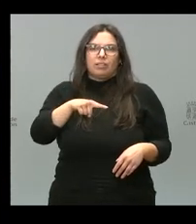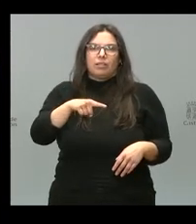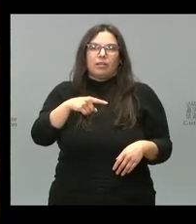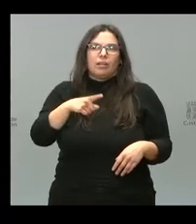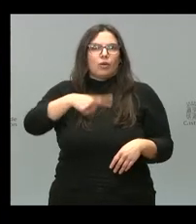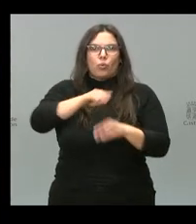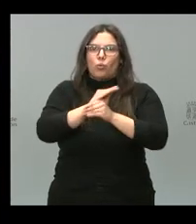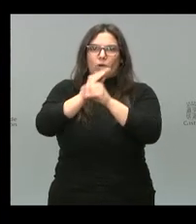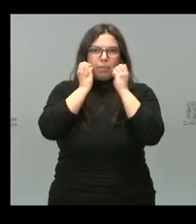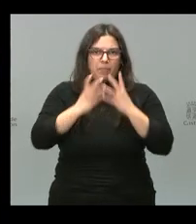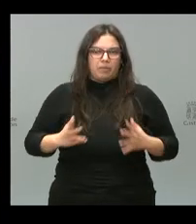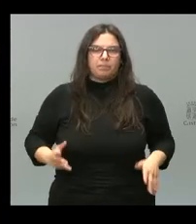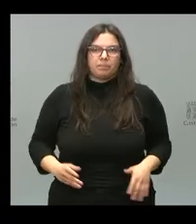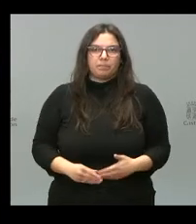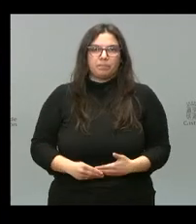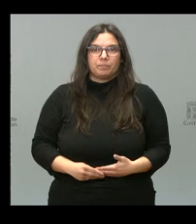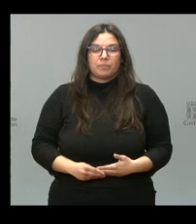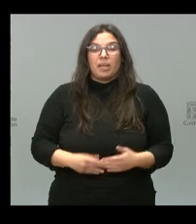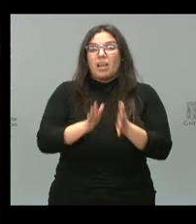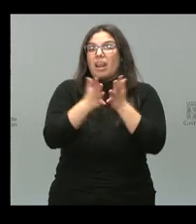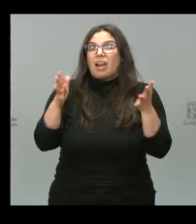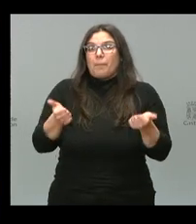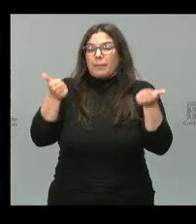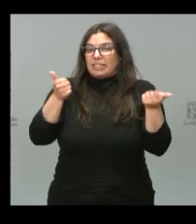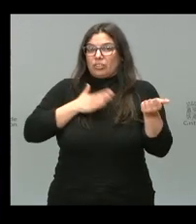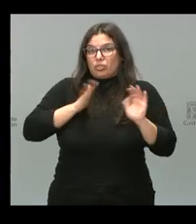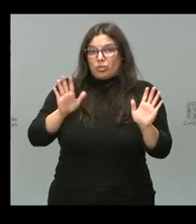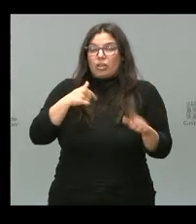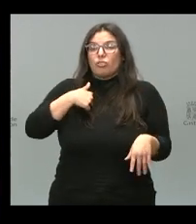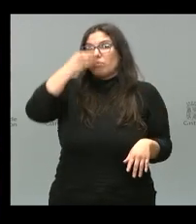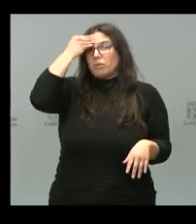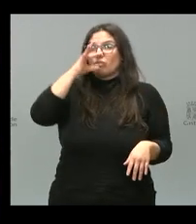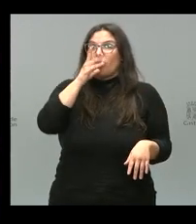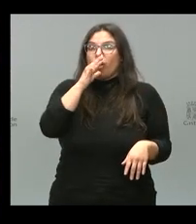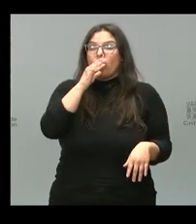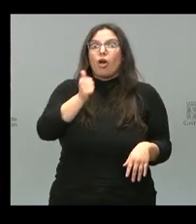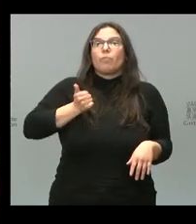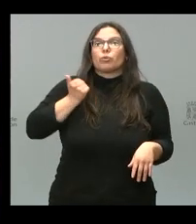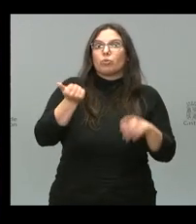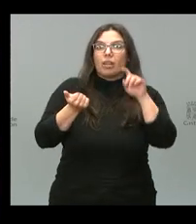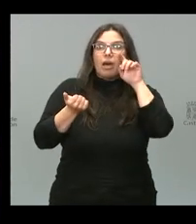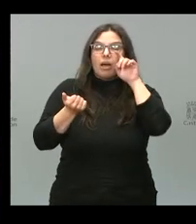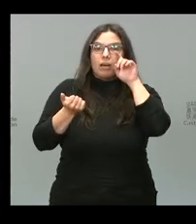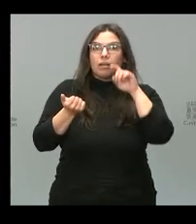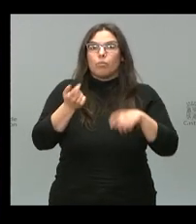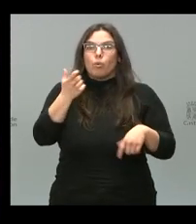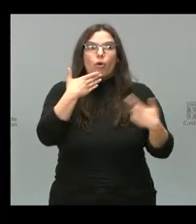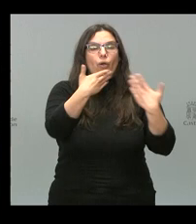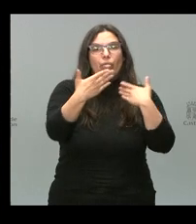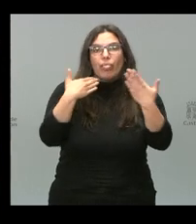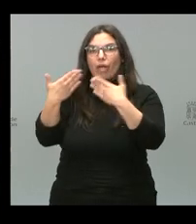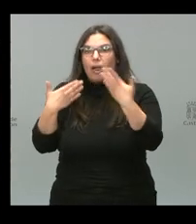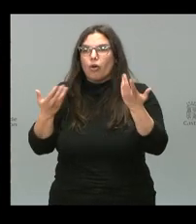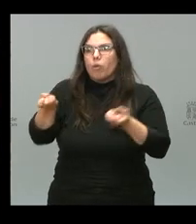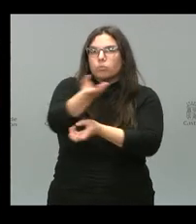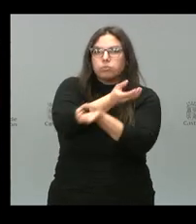manos y no quiero extenderme más porque yo creo que ahora tendremos la oportunidad de hacer un diálogo y un intercambio